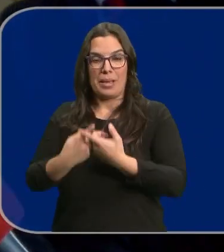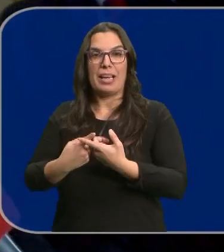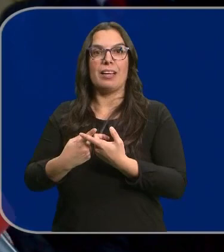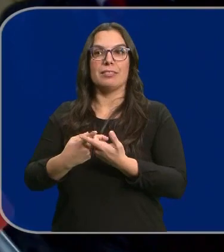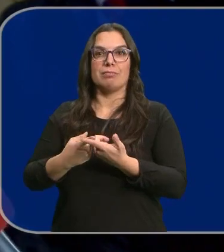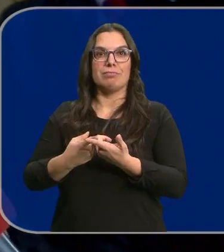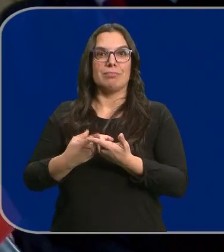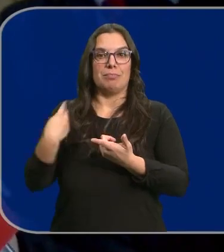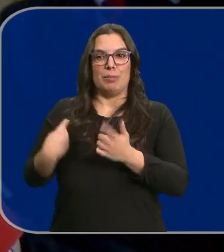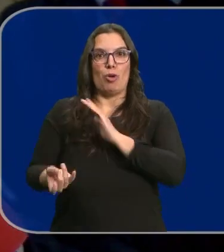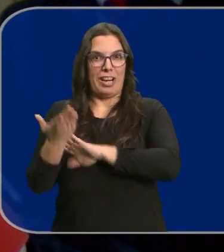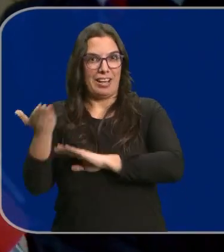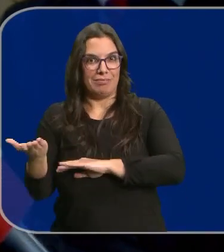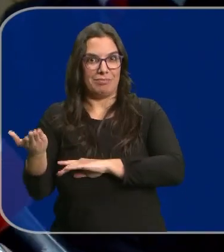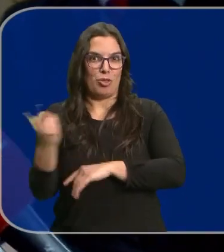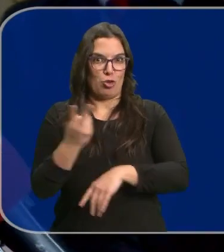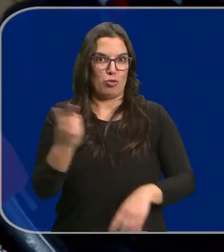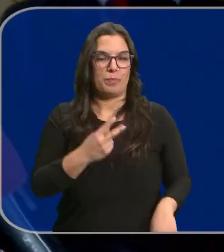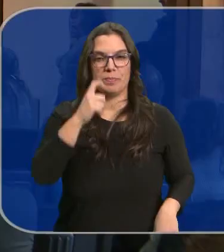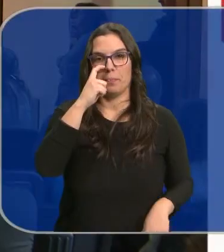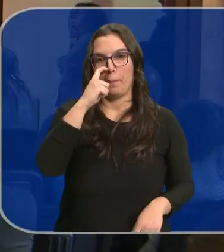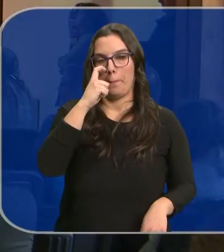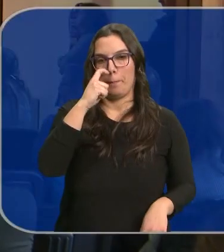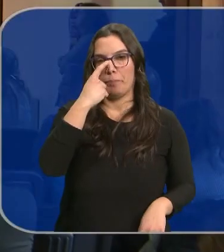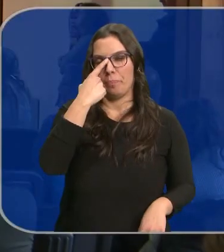ese empleo que se está generando.